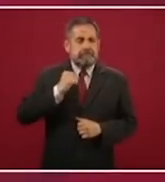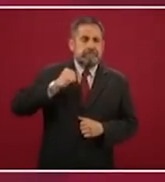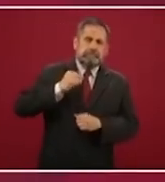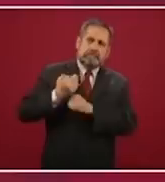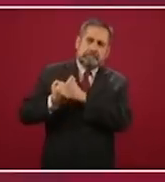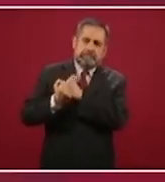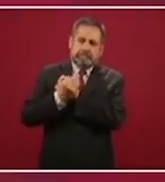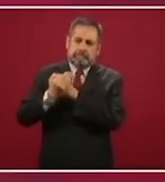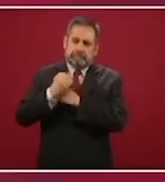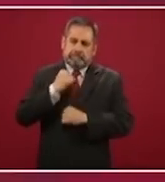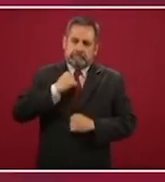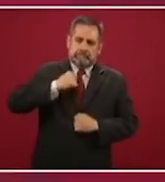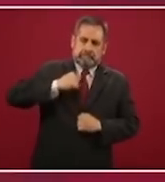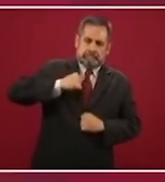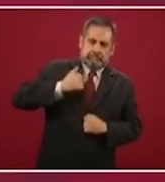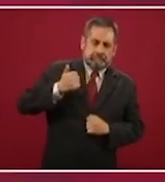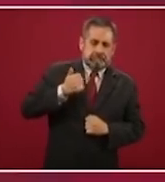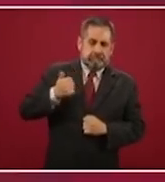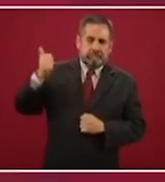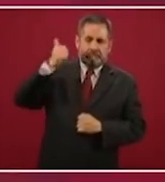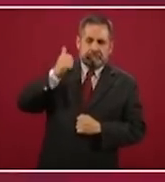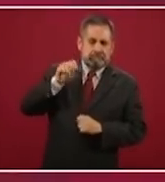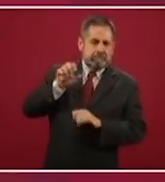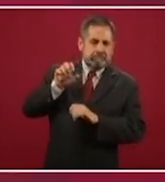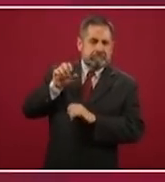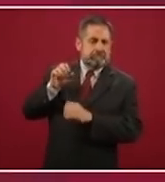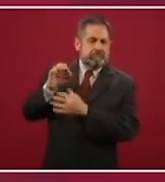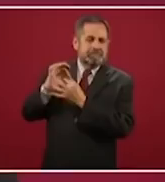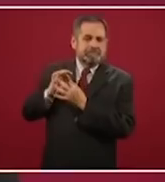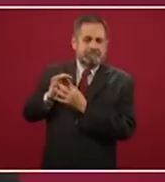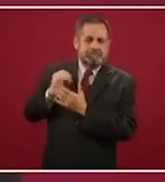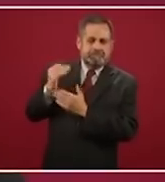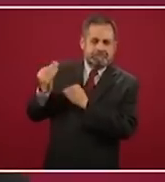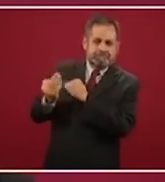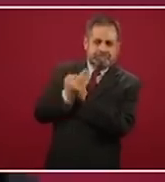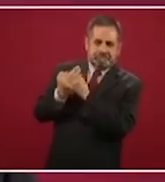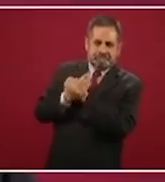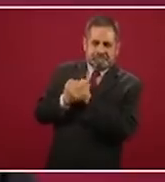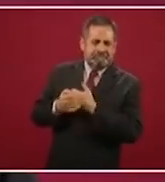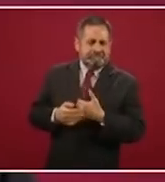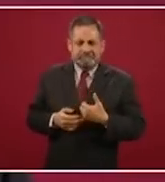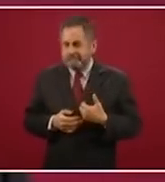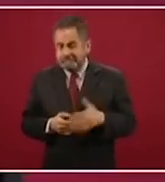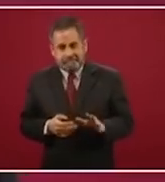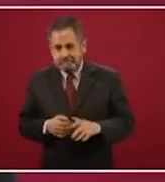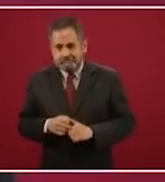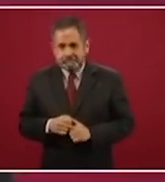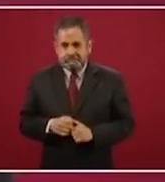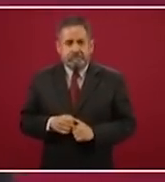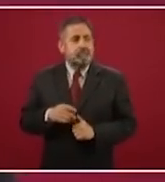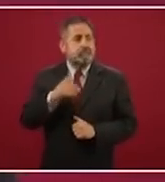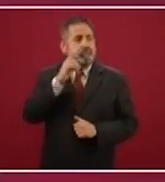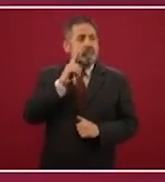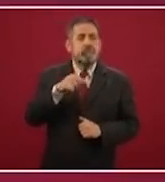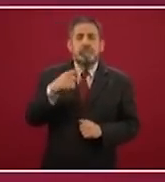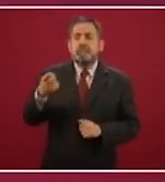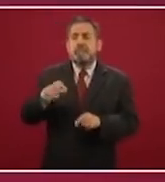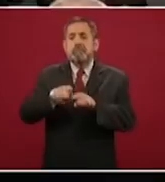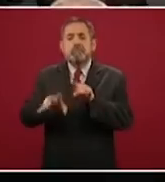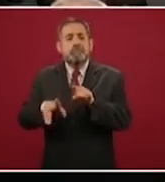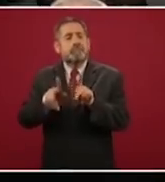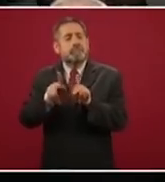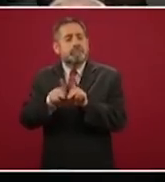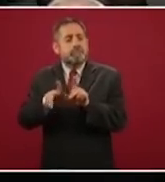parado, tengo agarraderas, porque la hermana de la tía, de